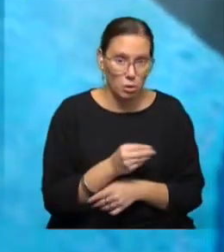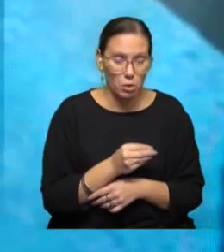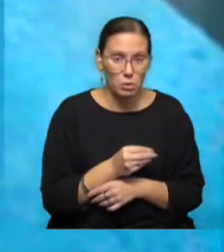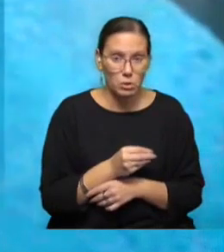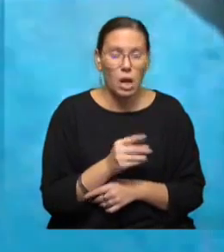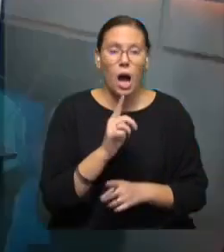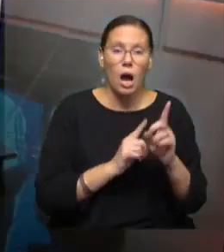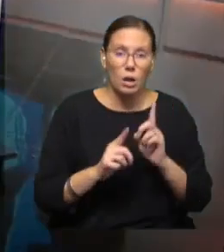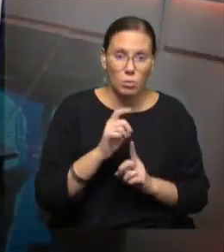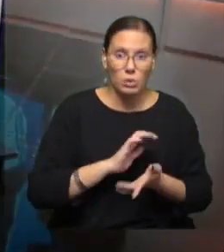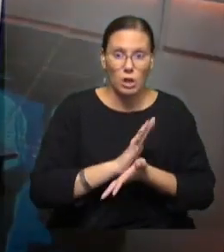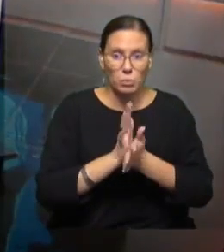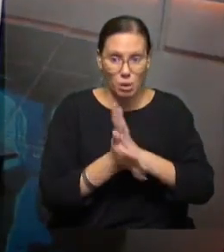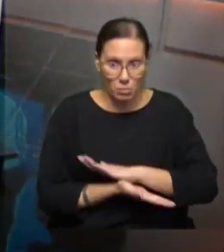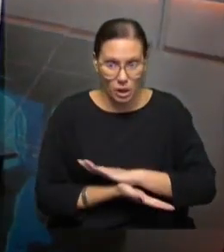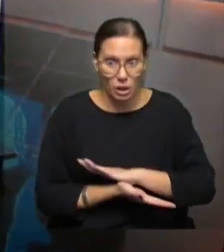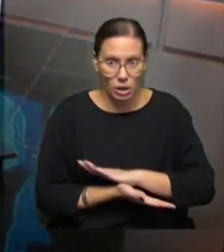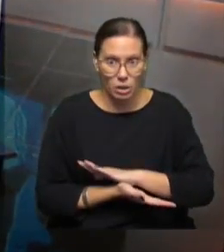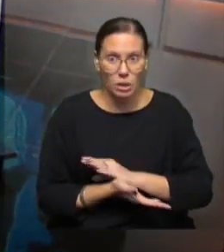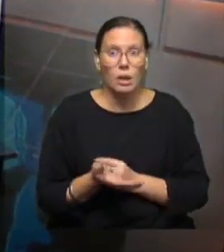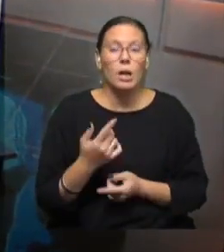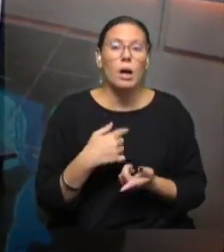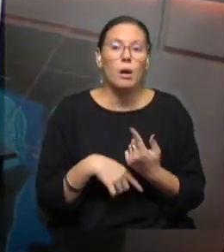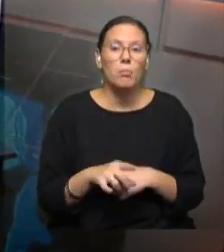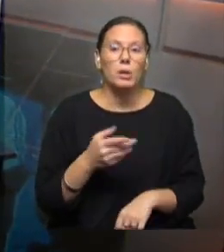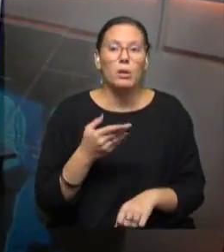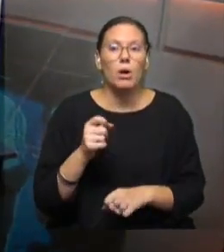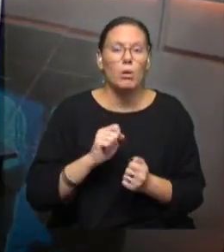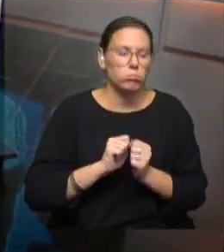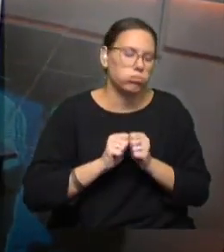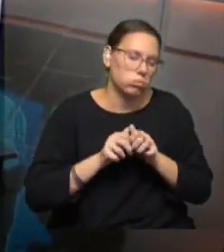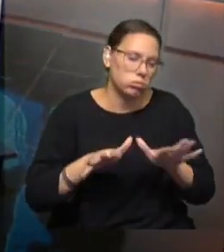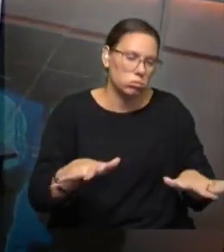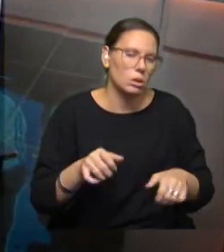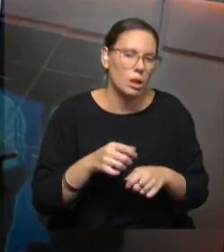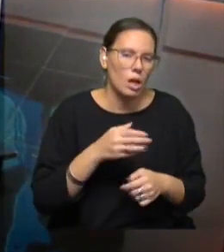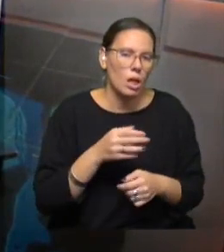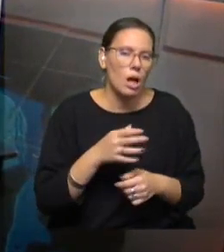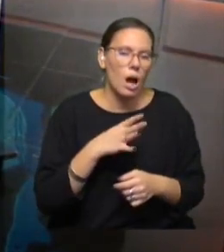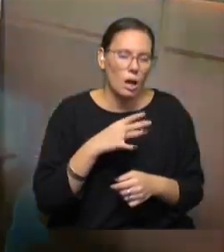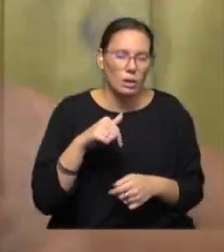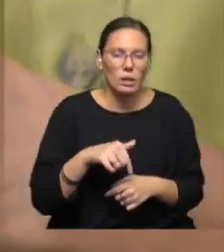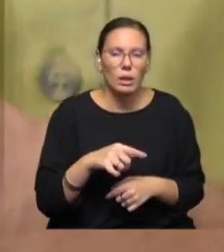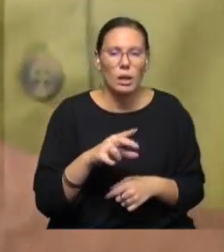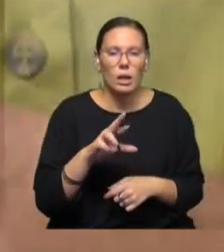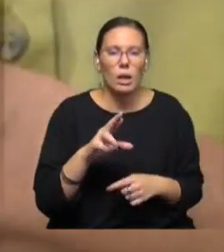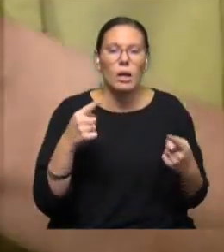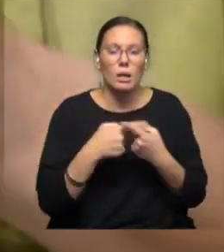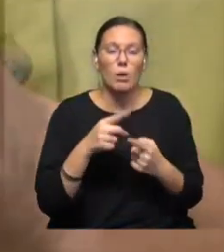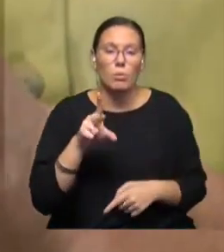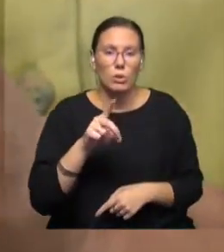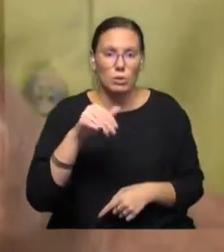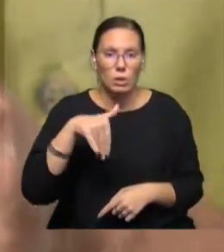librerías en algunas estaba agotado por alguna razón se encarga pero tiene distribución nacional no hay problema genial round 12 Entonces de Diego